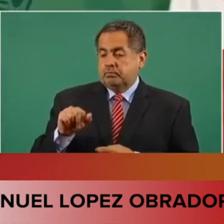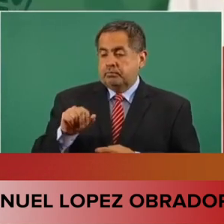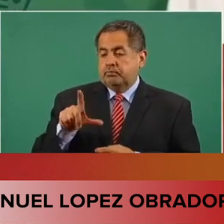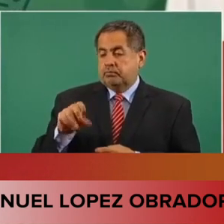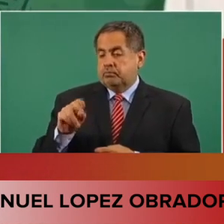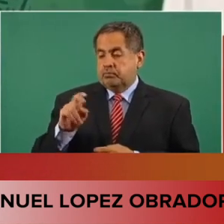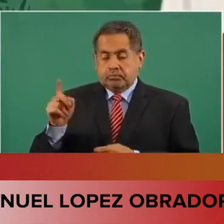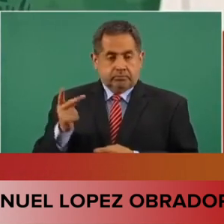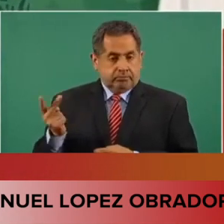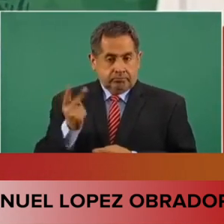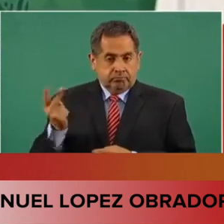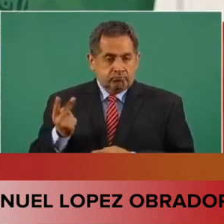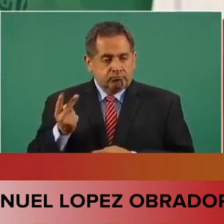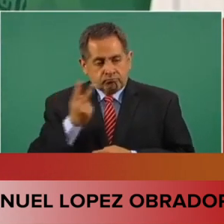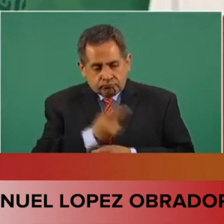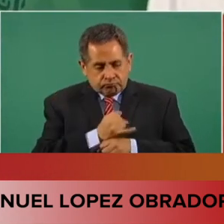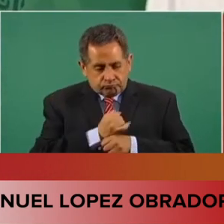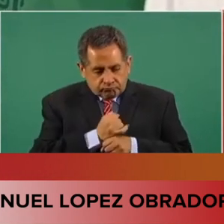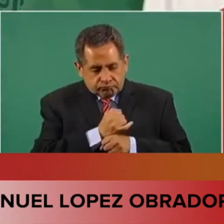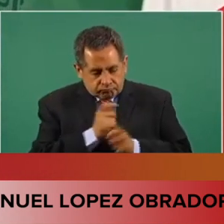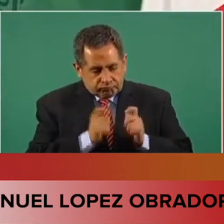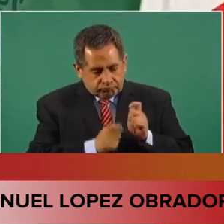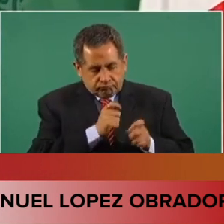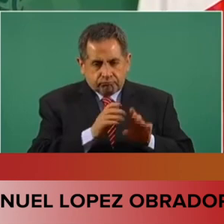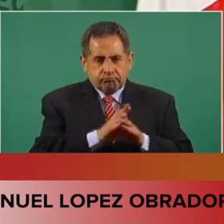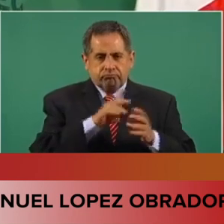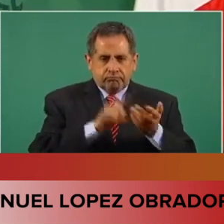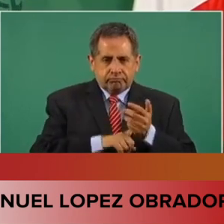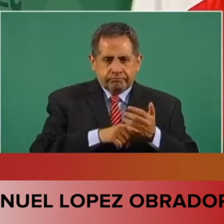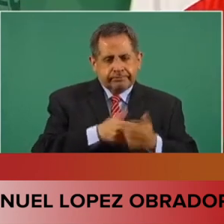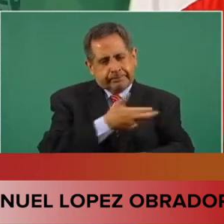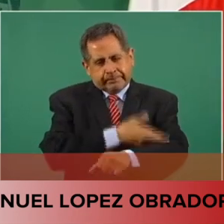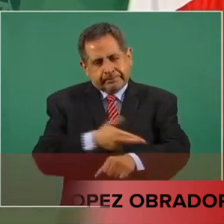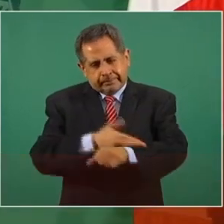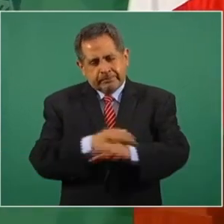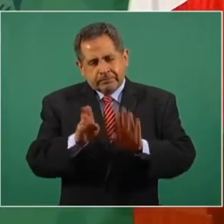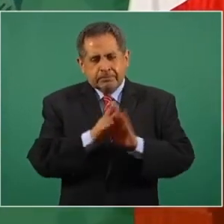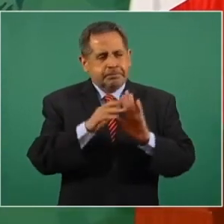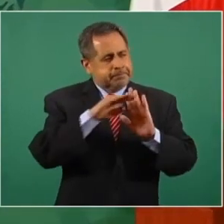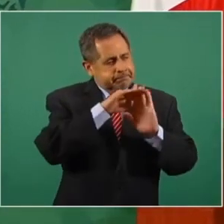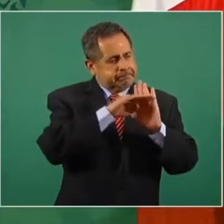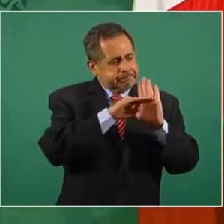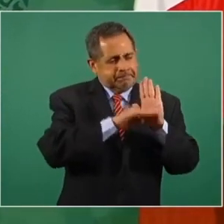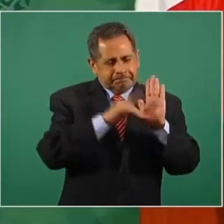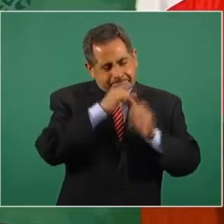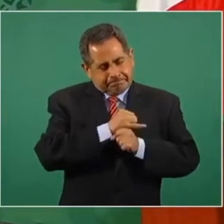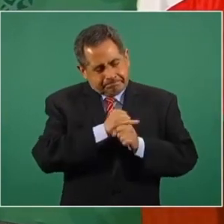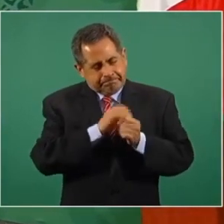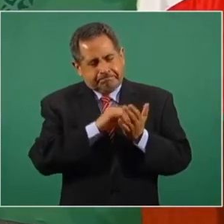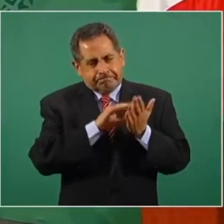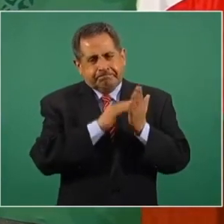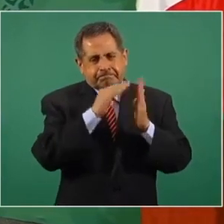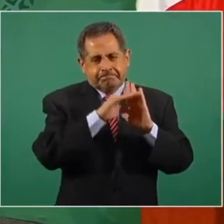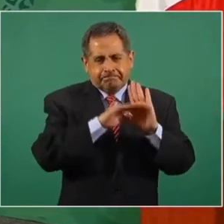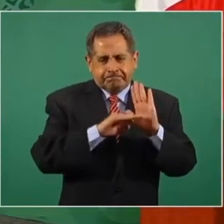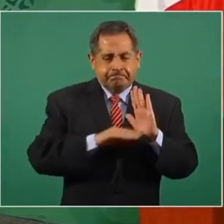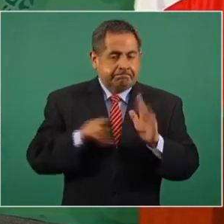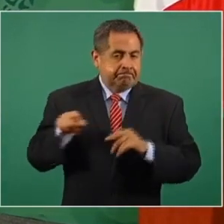López. Ellos llevan a cabo este protocolo de investigación.